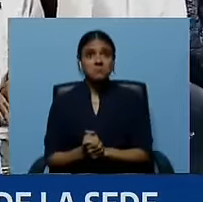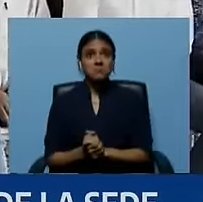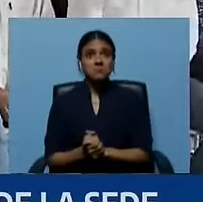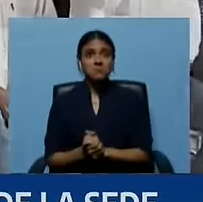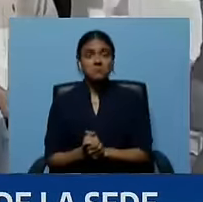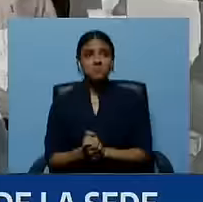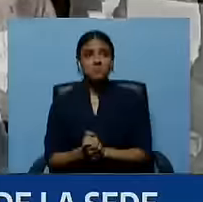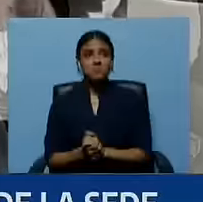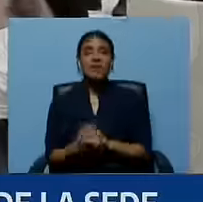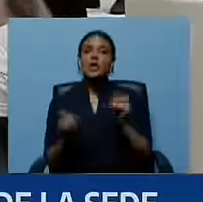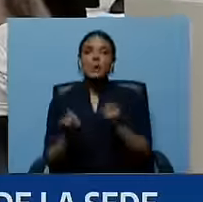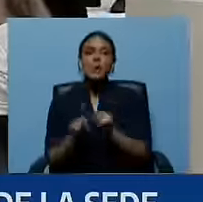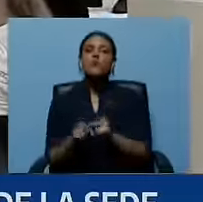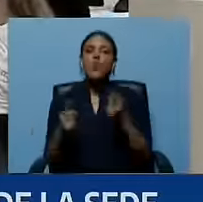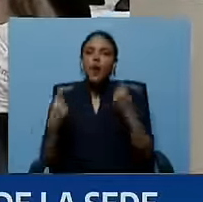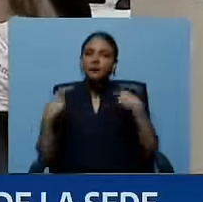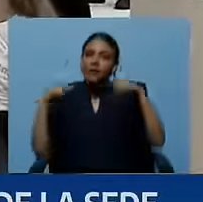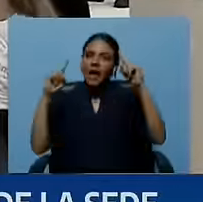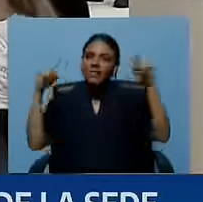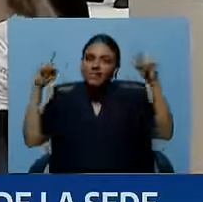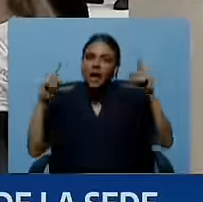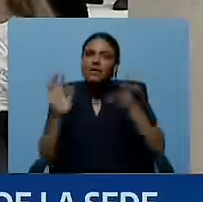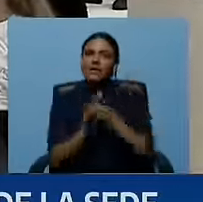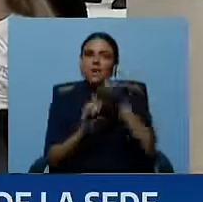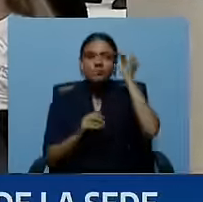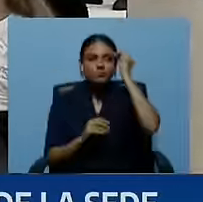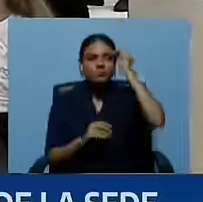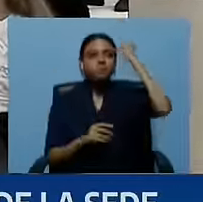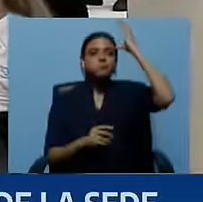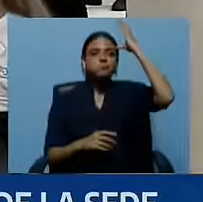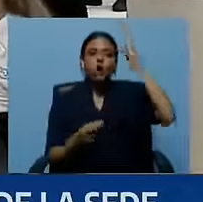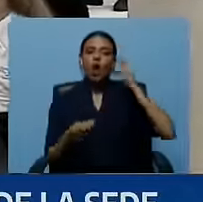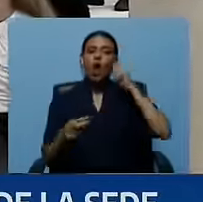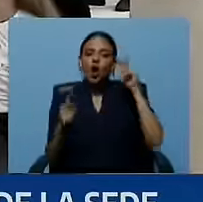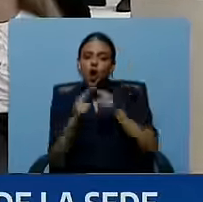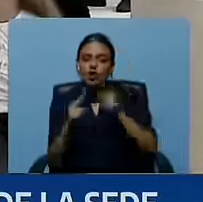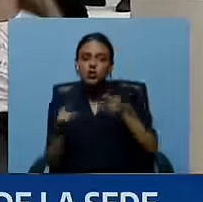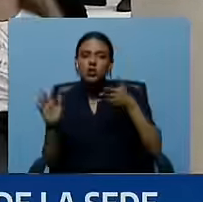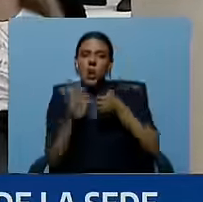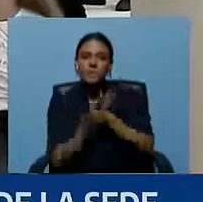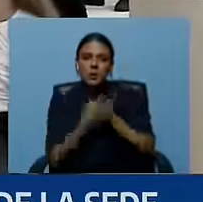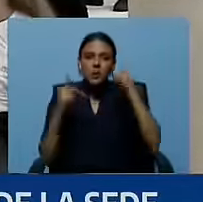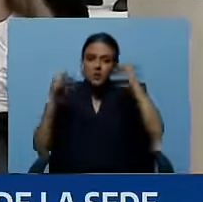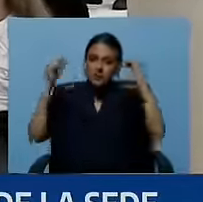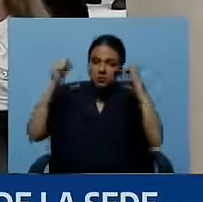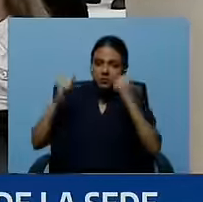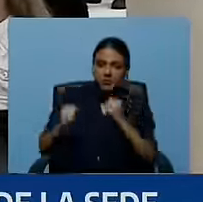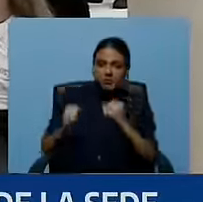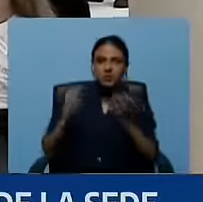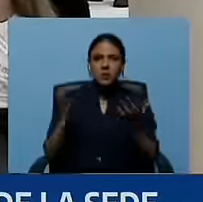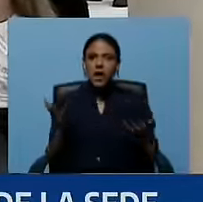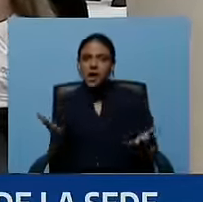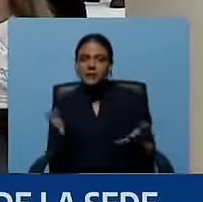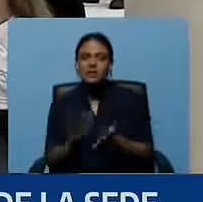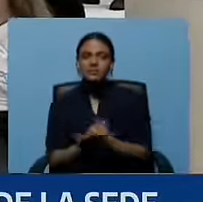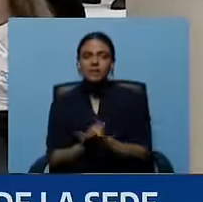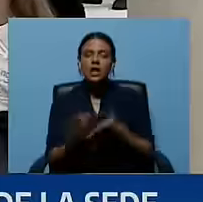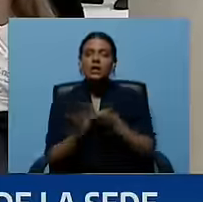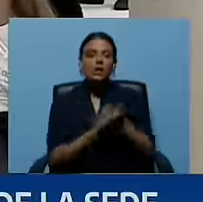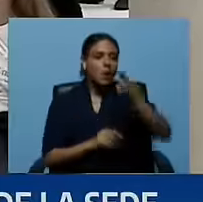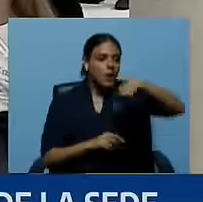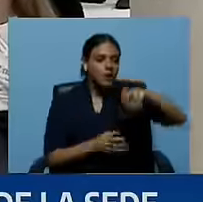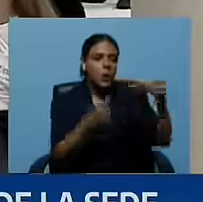excelente conocimiento y capacidad pedagógica de nuestros